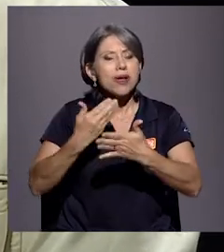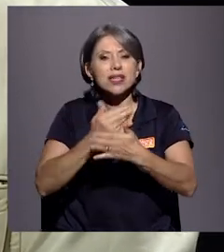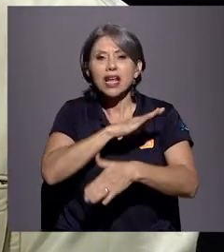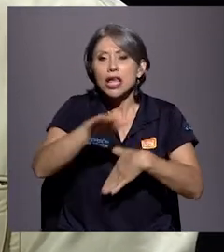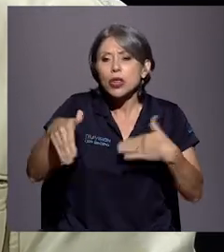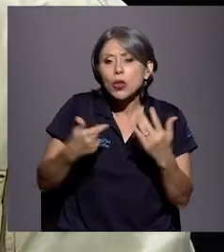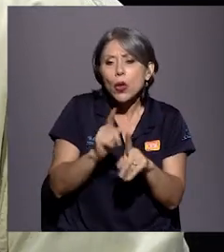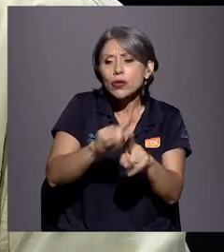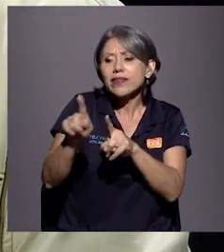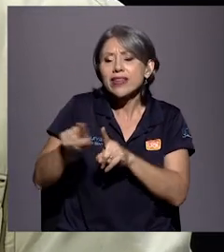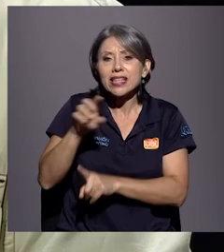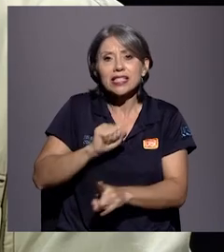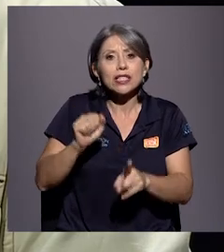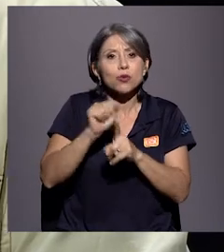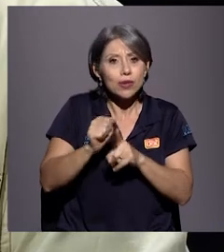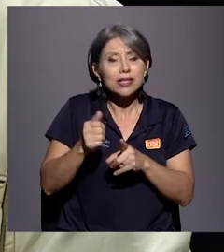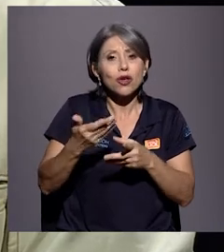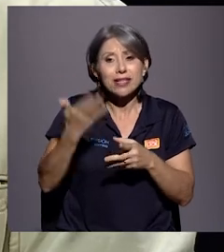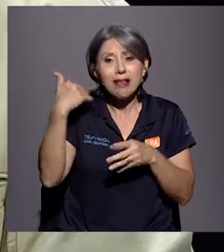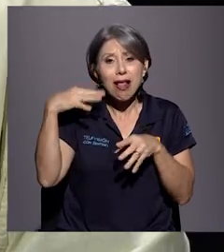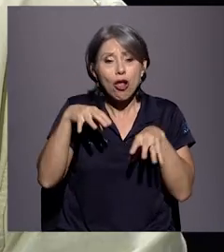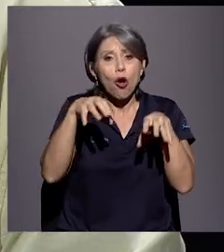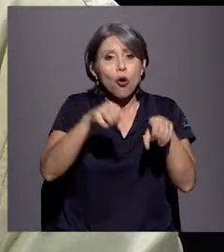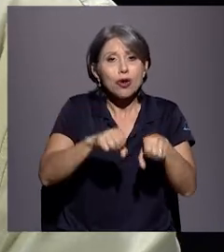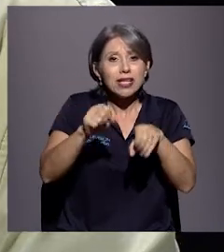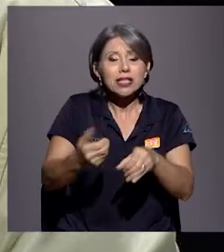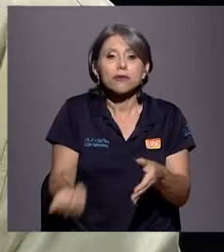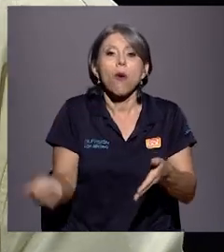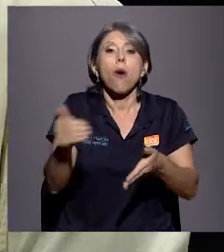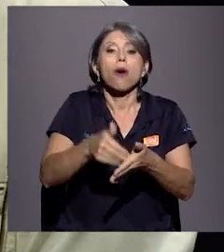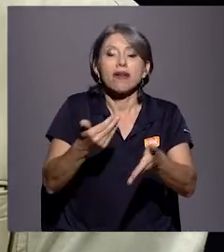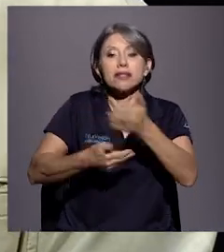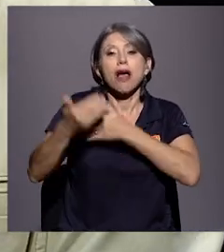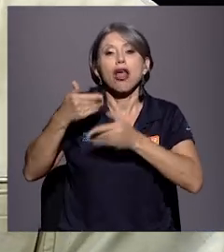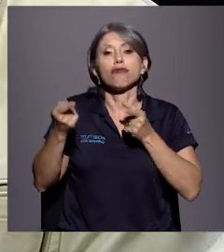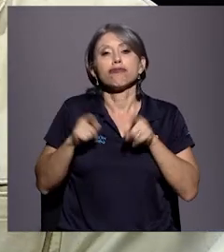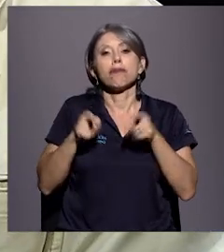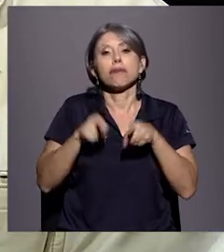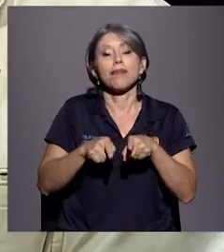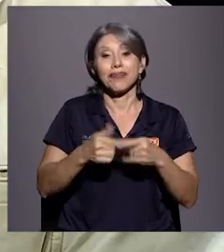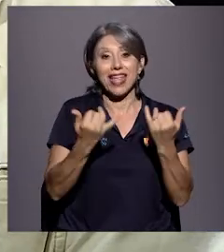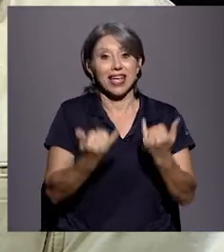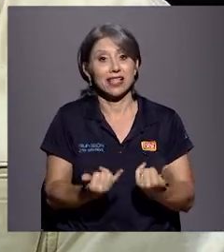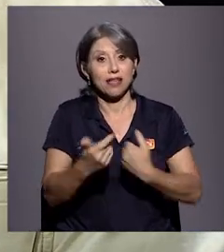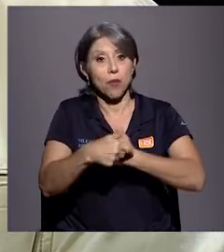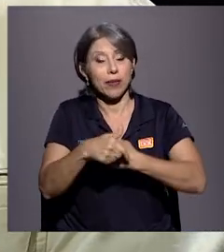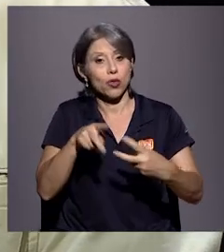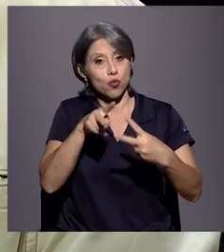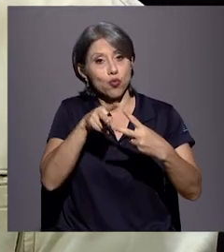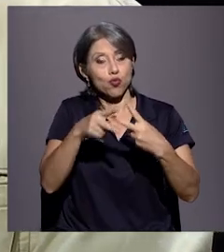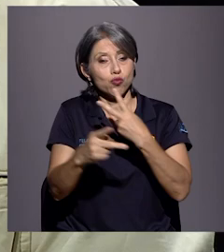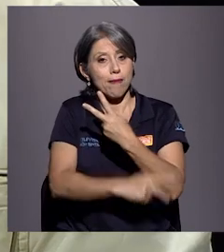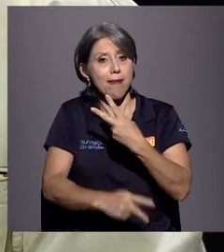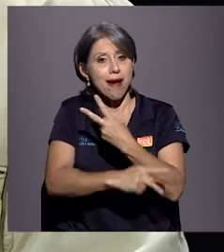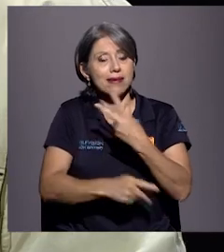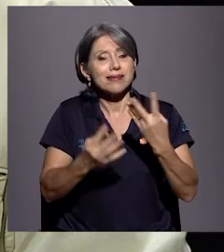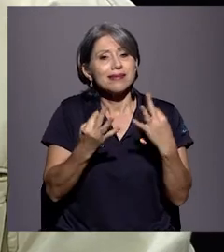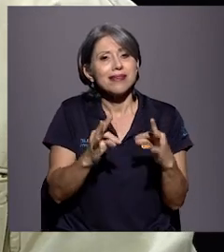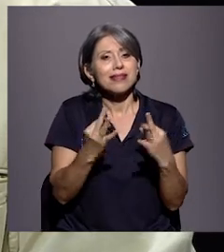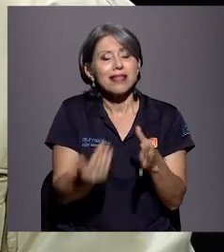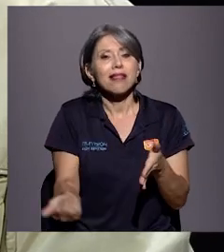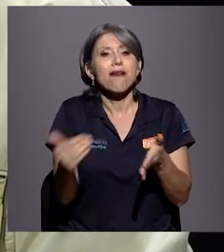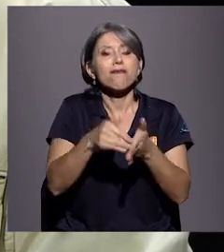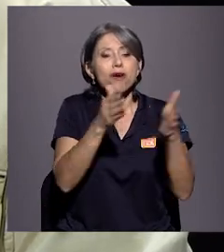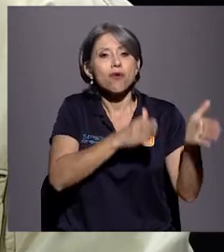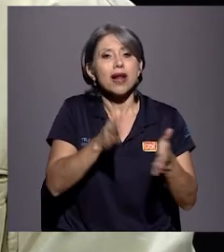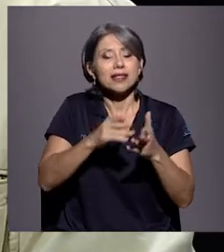y conquistas eran reversibles. De alguna manera, en este momento, tenemos dos países donde se intenta